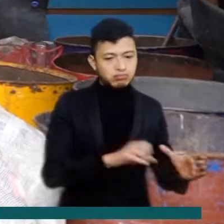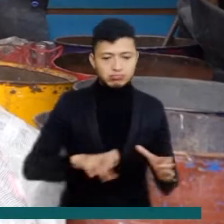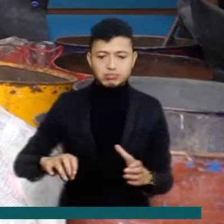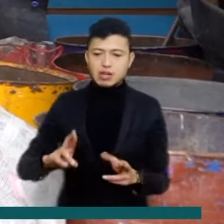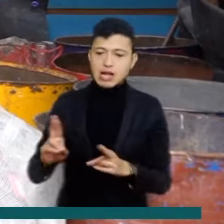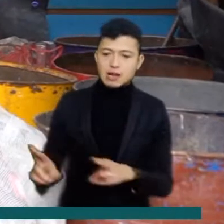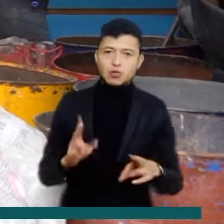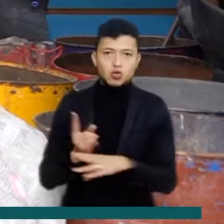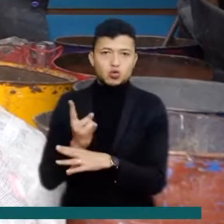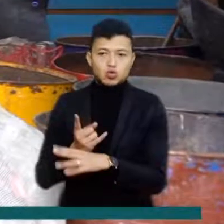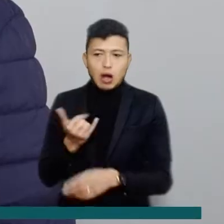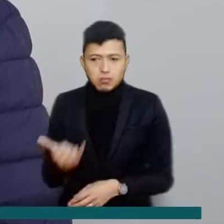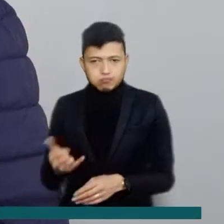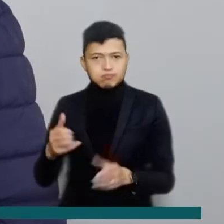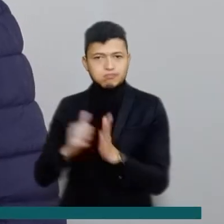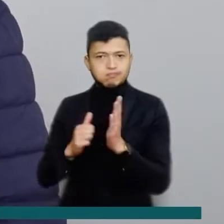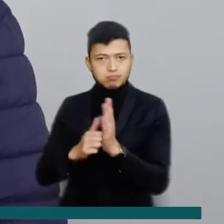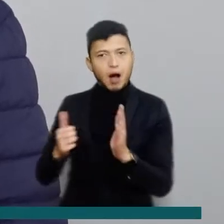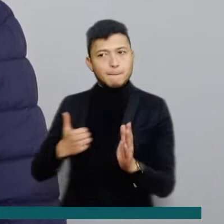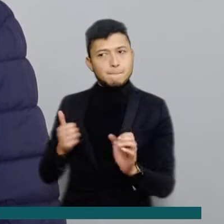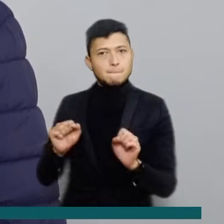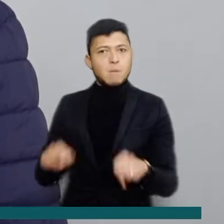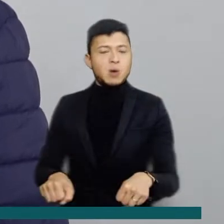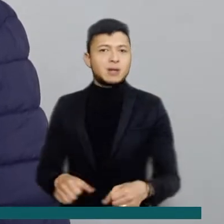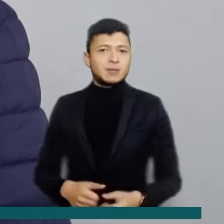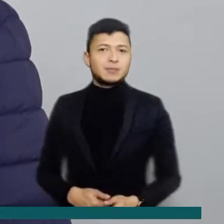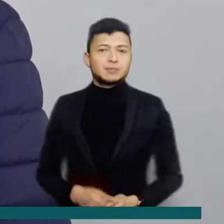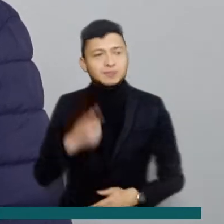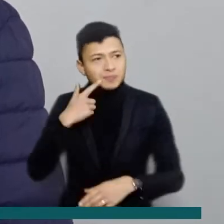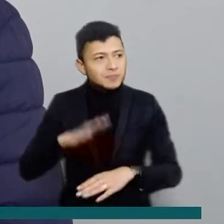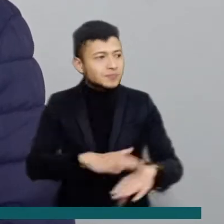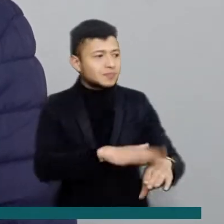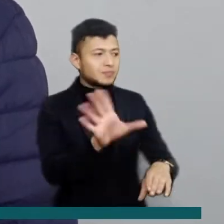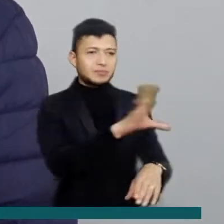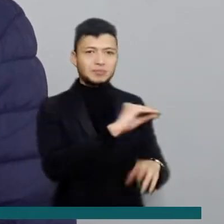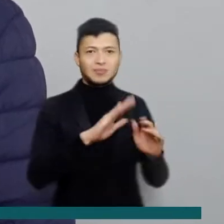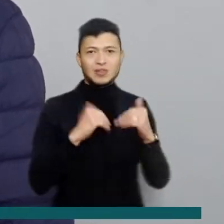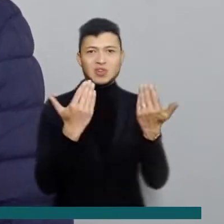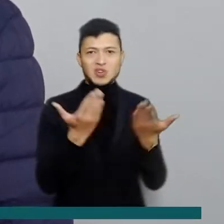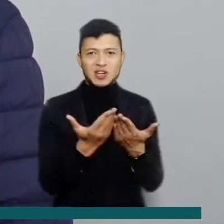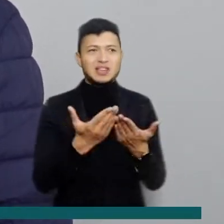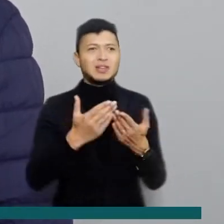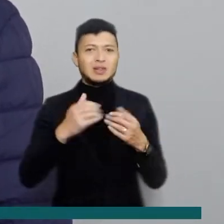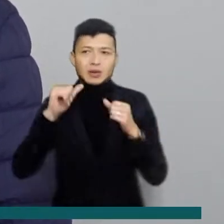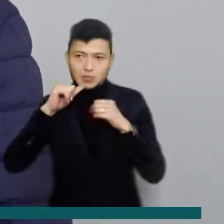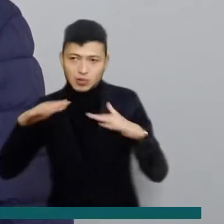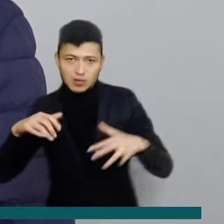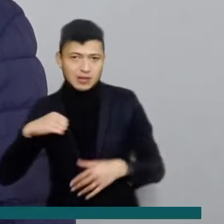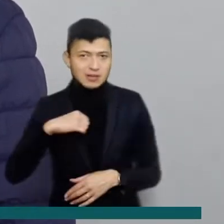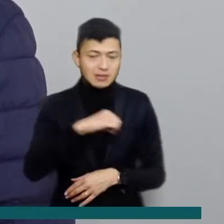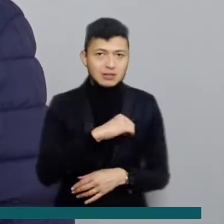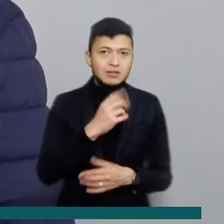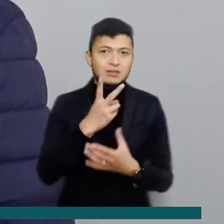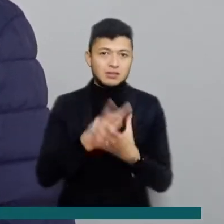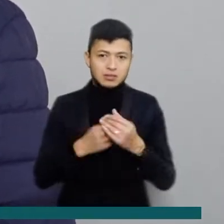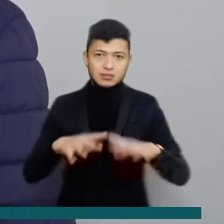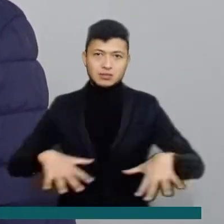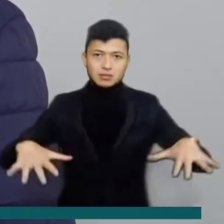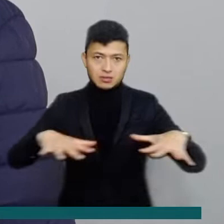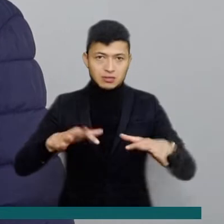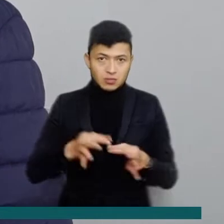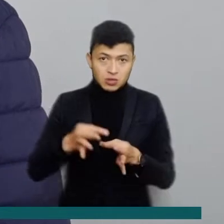de materiales aprovechables. Estamos convocando a todas las instituciones educativas y públicas del municipio para